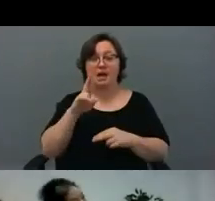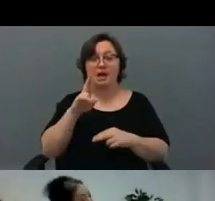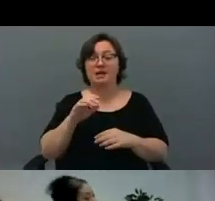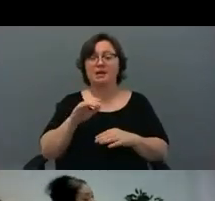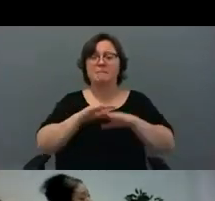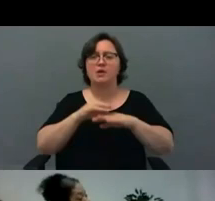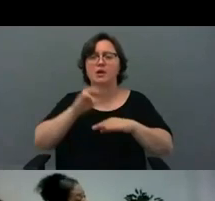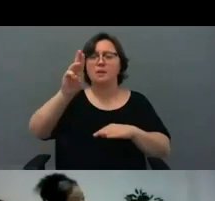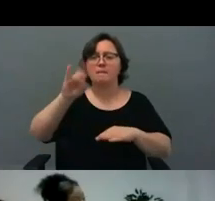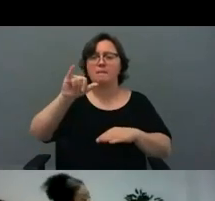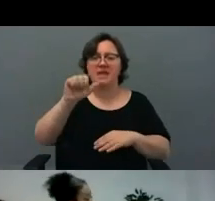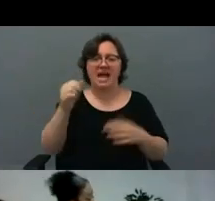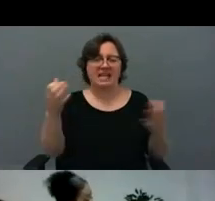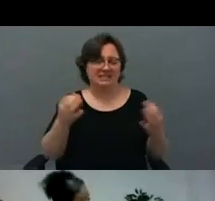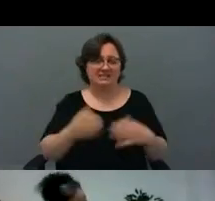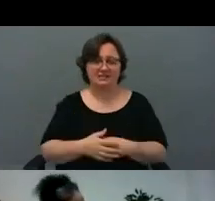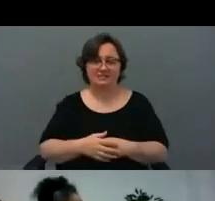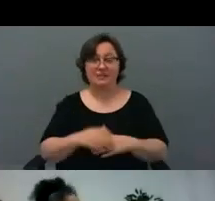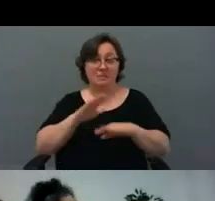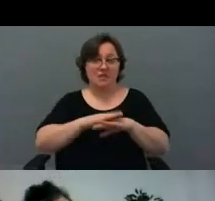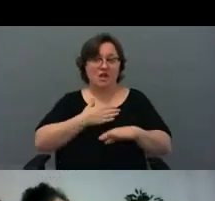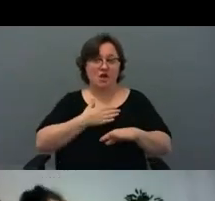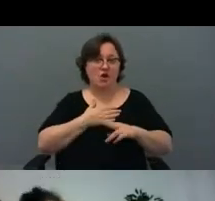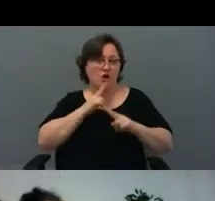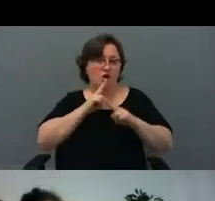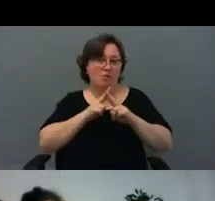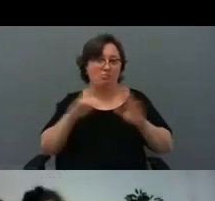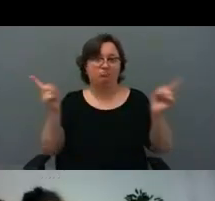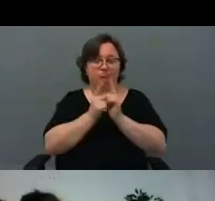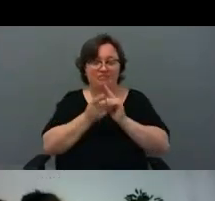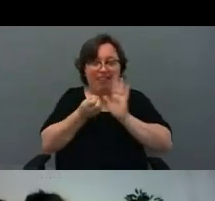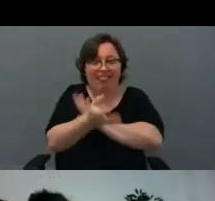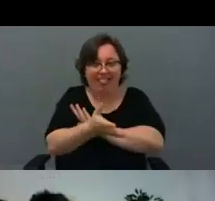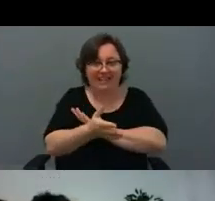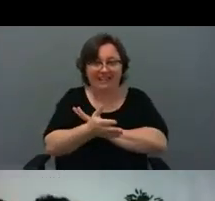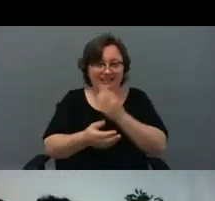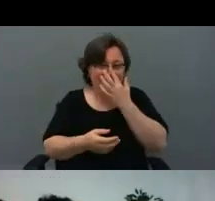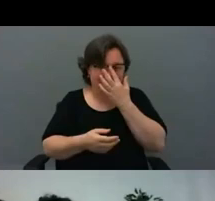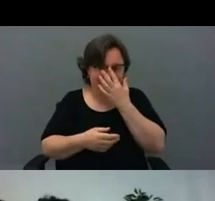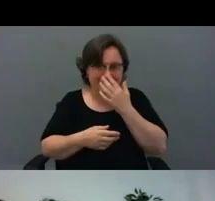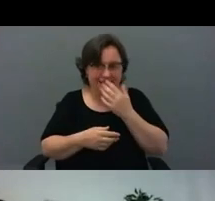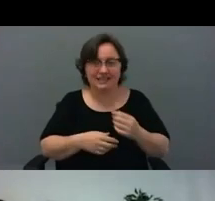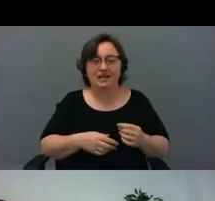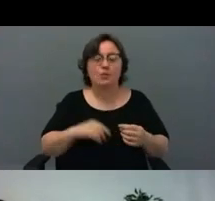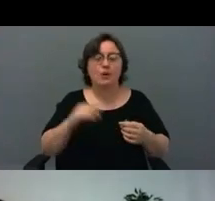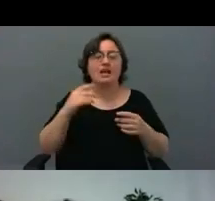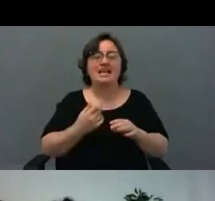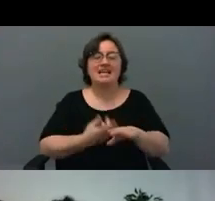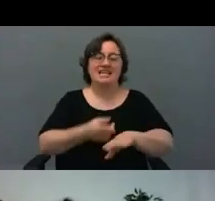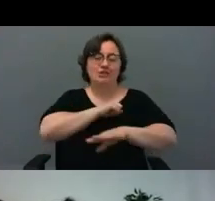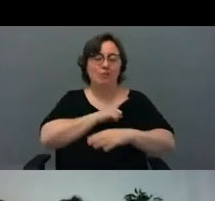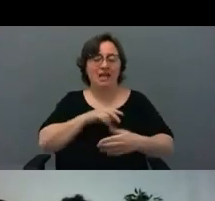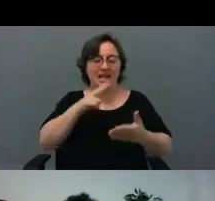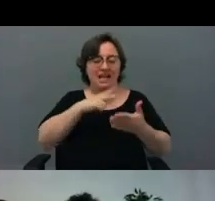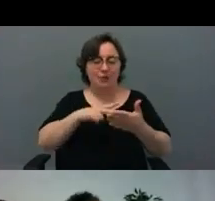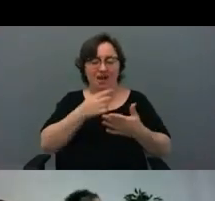el PIA? Vale, aquí he sido yo que he hablado de forma dando, vamos, super lectura fácil. El PIA